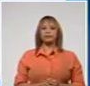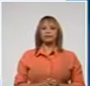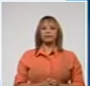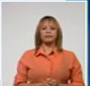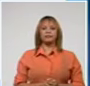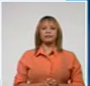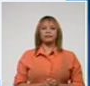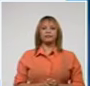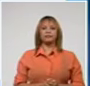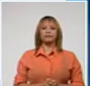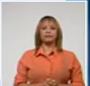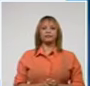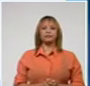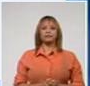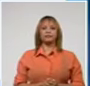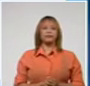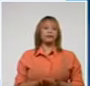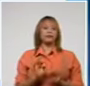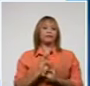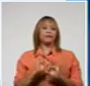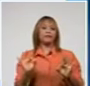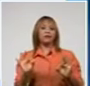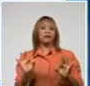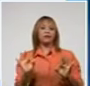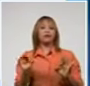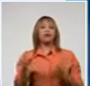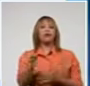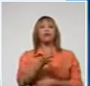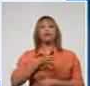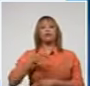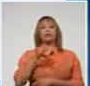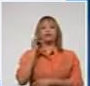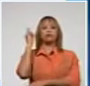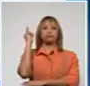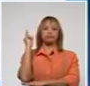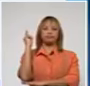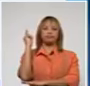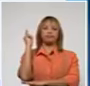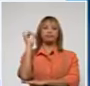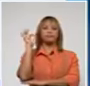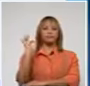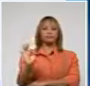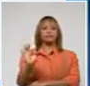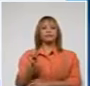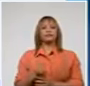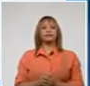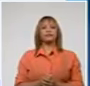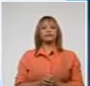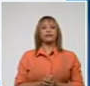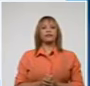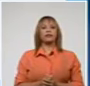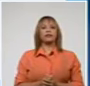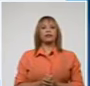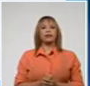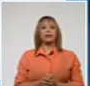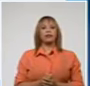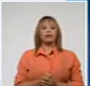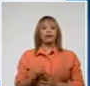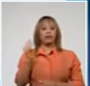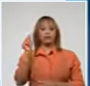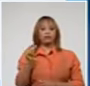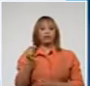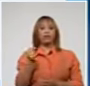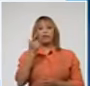esta provincia, específicamente en el municipio La Palma. Los casos de Artemisa, uno